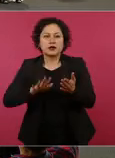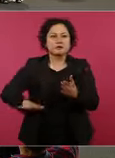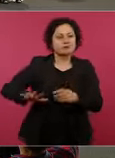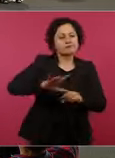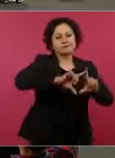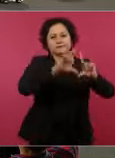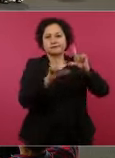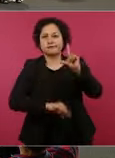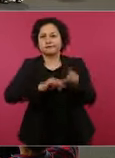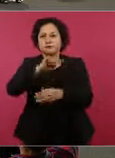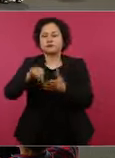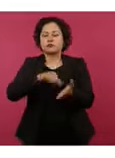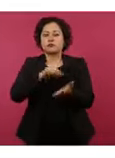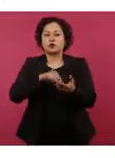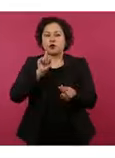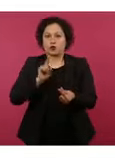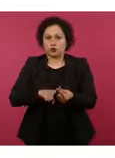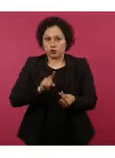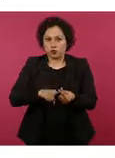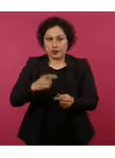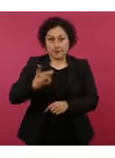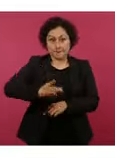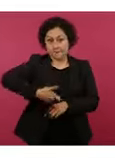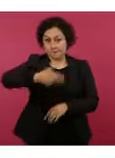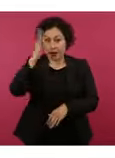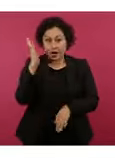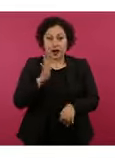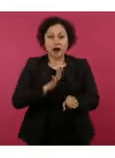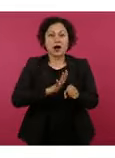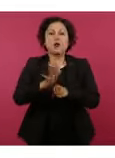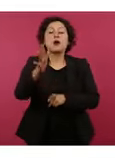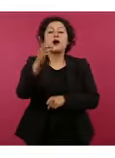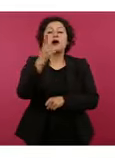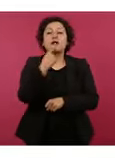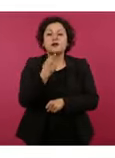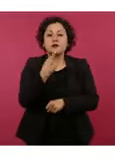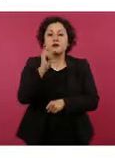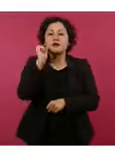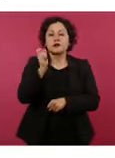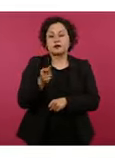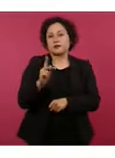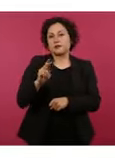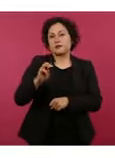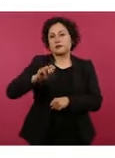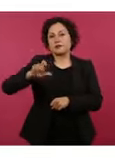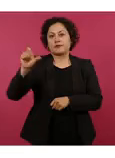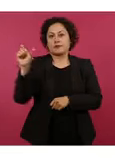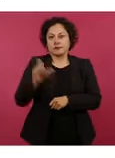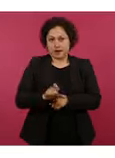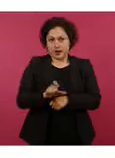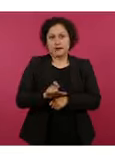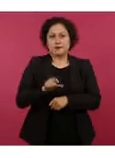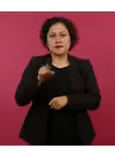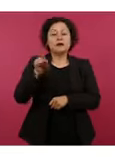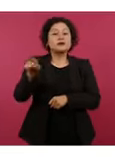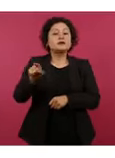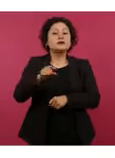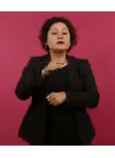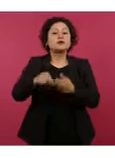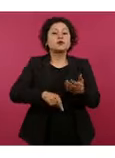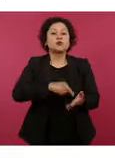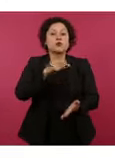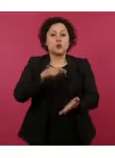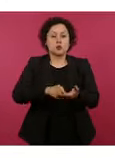regular con las más caras. En este caso nos encontramos con una franquicia de Pemex, Servicios de Gasolina Santos, allá en Monterrey, Nuevo